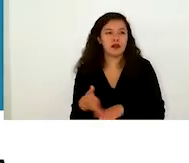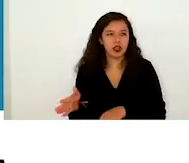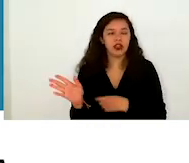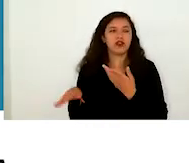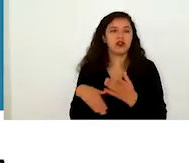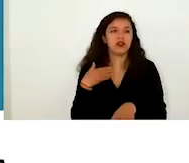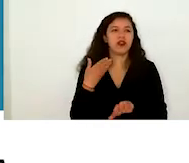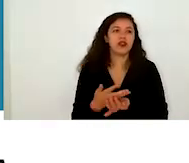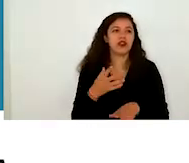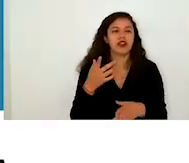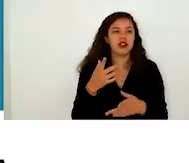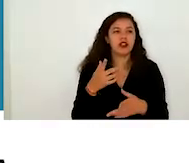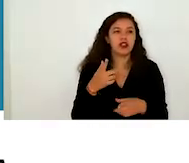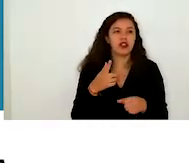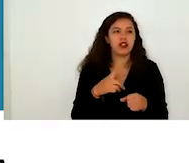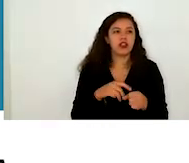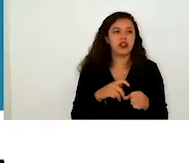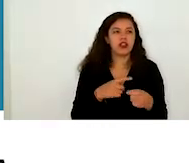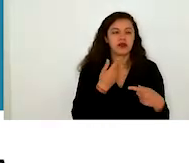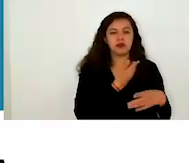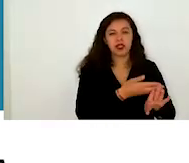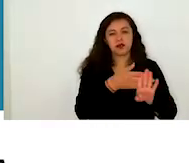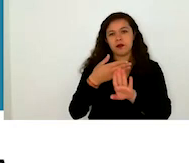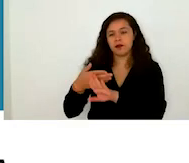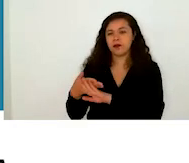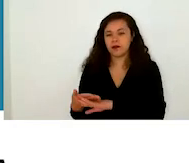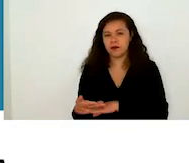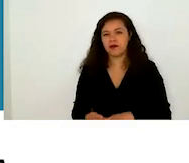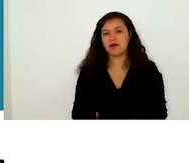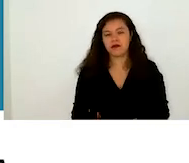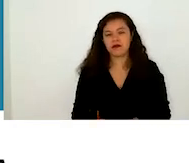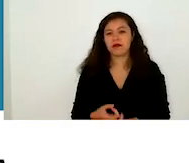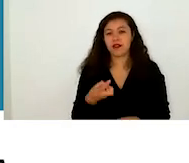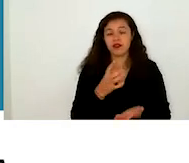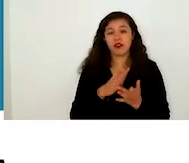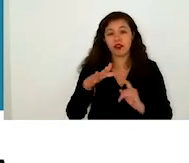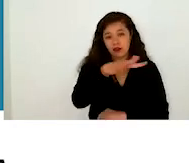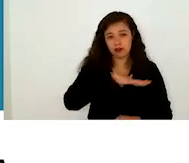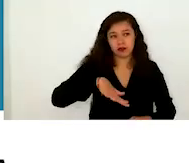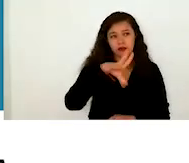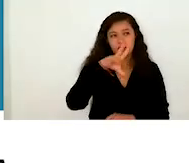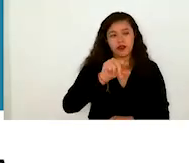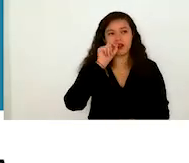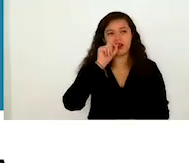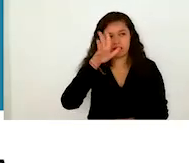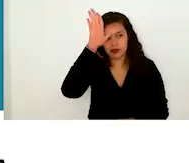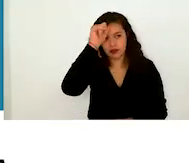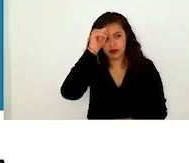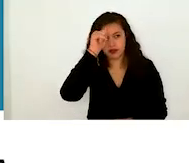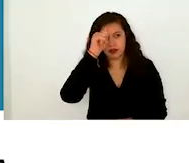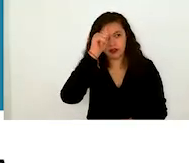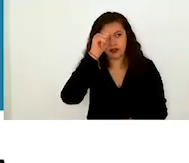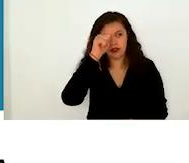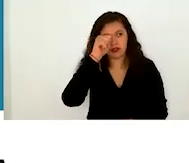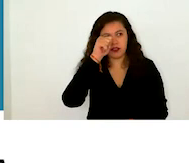tricolor contra todos y no nada más en ese ámbito si estamos de acuerdo es parte de